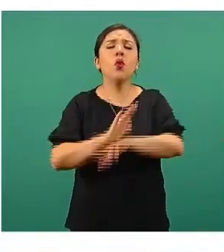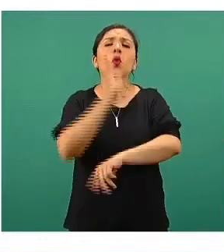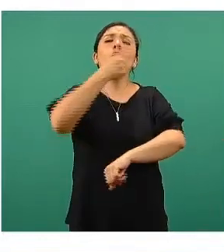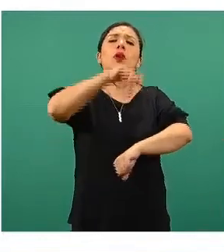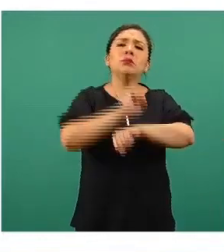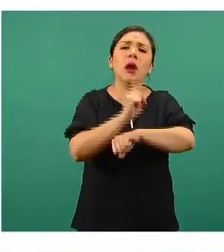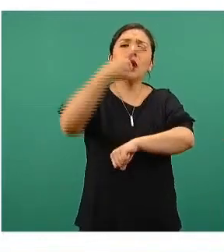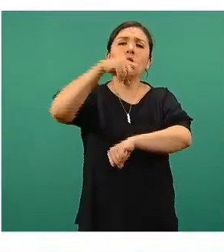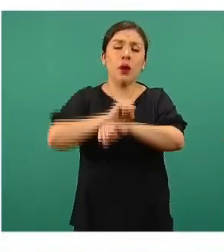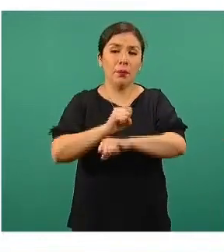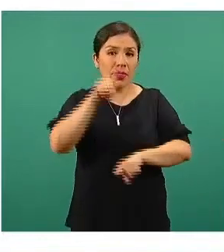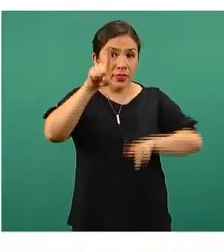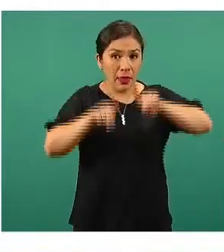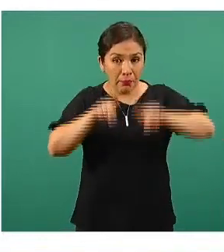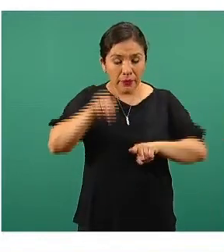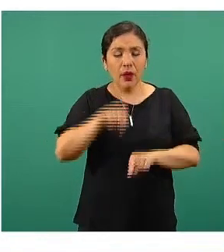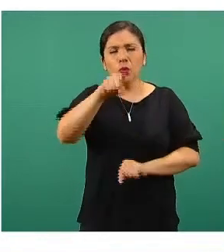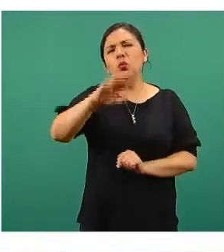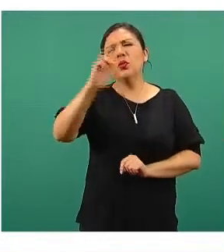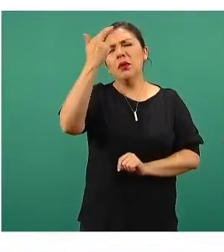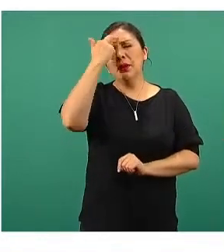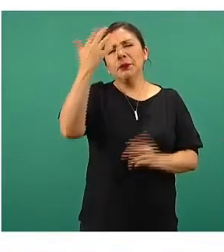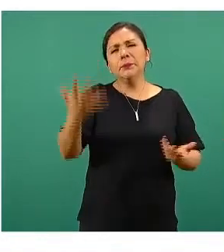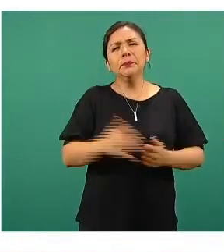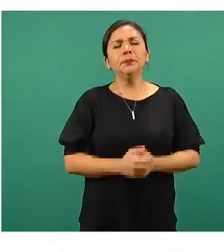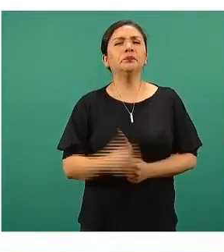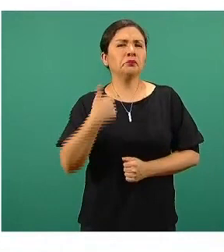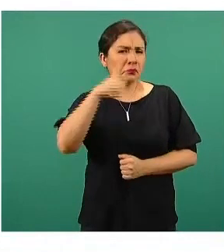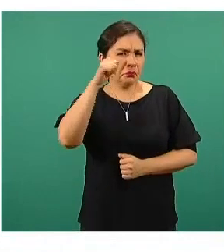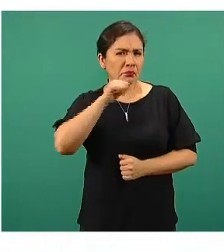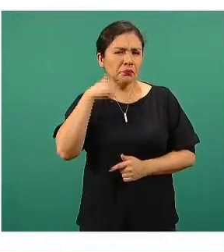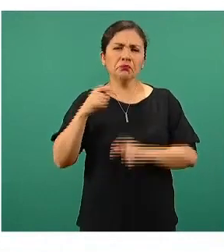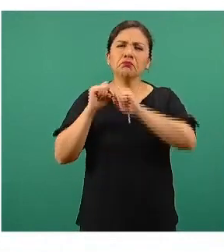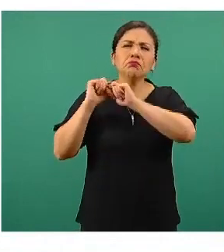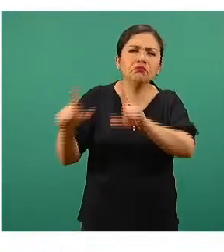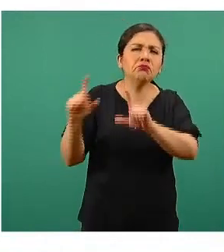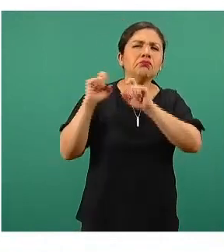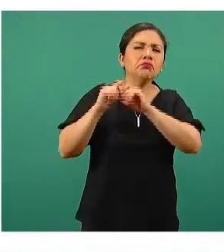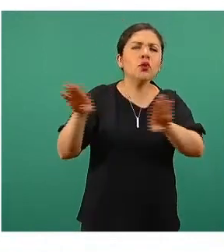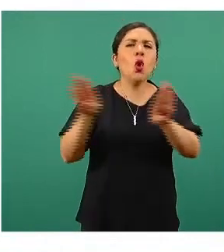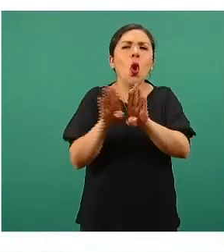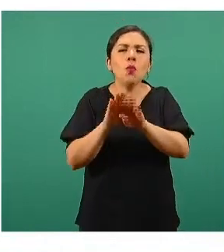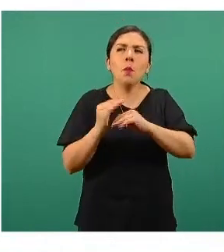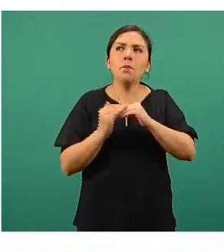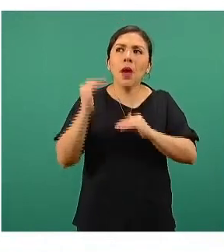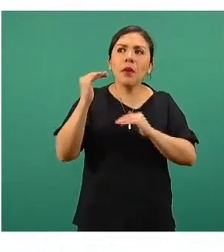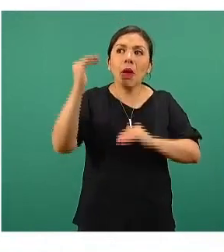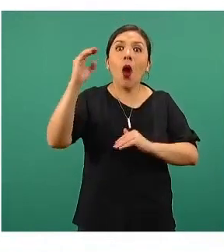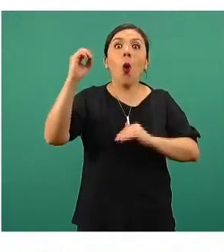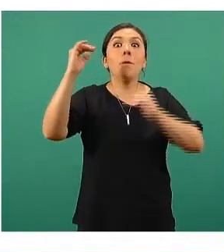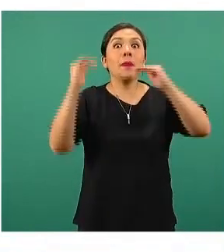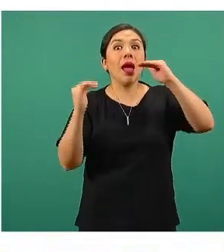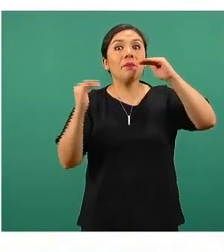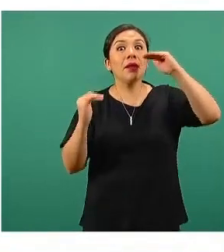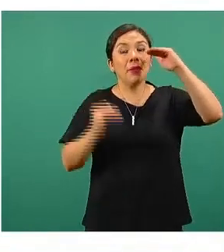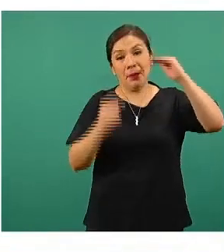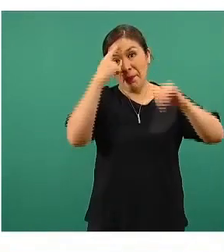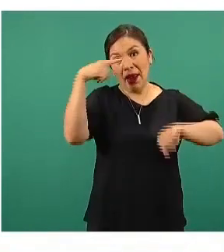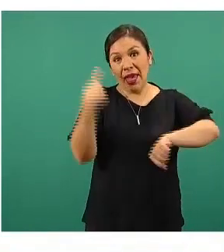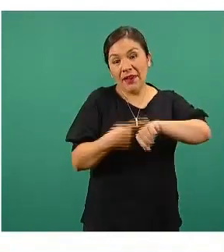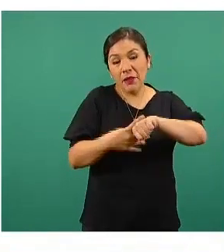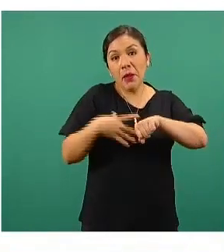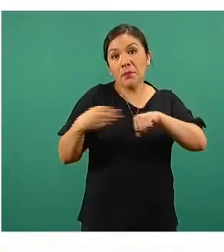epidemiológica. Recuerden que nosotros hemos venido presentando cuál es el incremento o el decremento de los